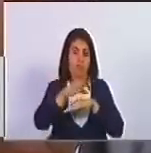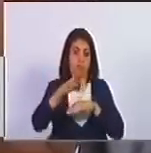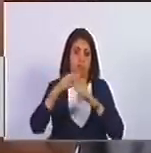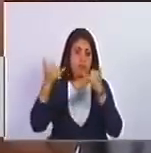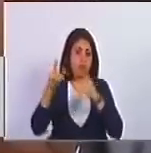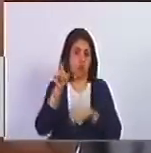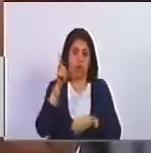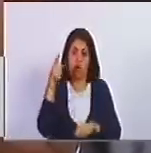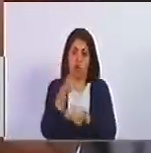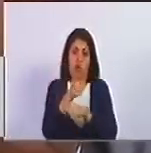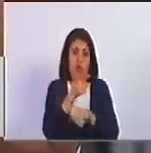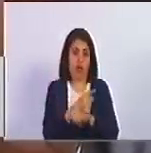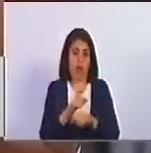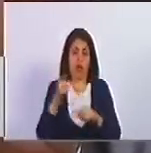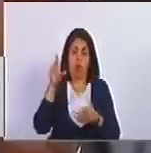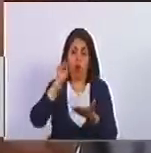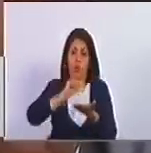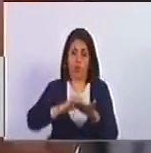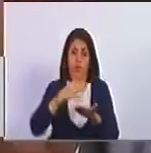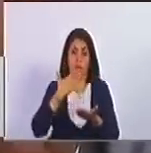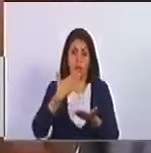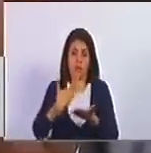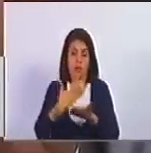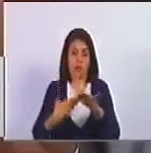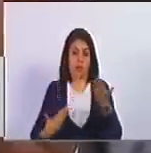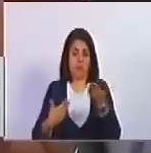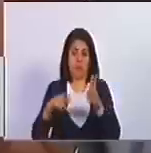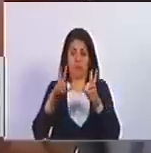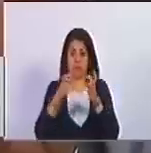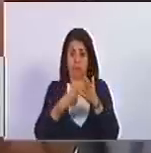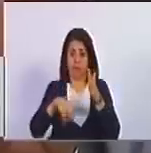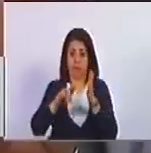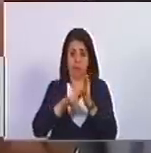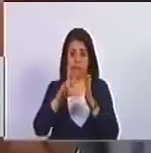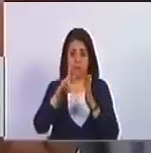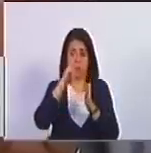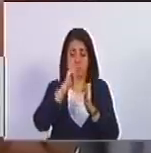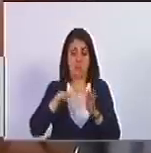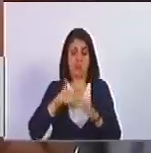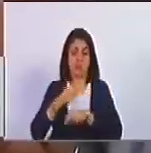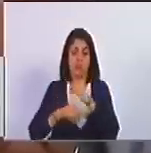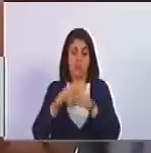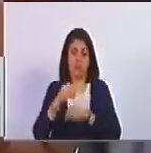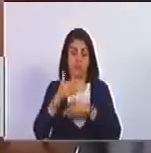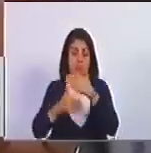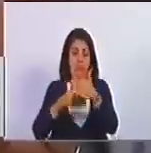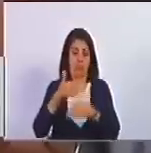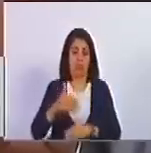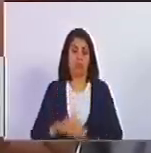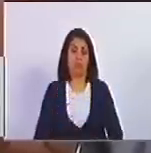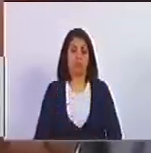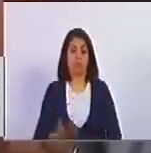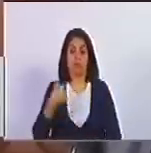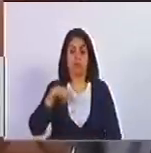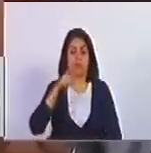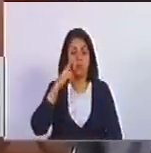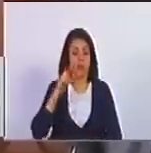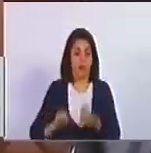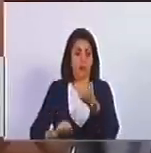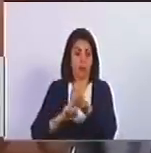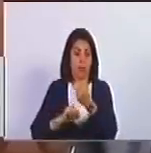no van a estar obligados a una renovación anual de licencia, sino que la renovación mínima es por 3 años y puede ser de 3 años en adelante, en virtud de lo cual es uno de los